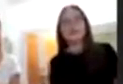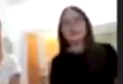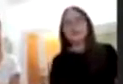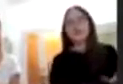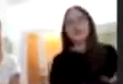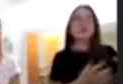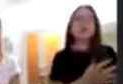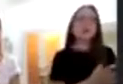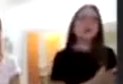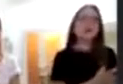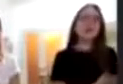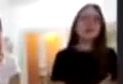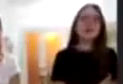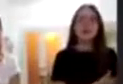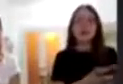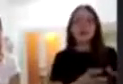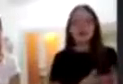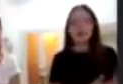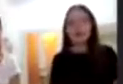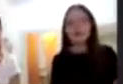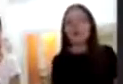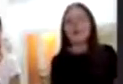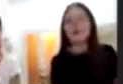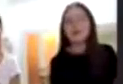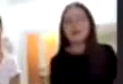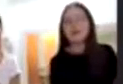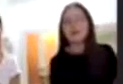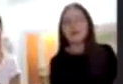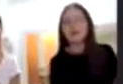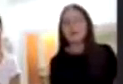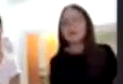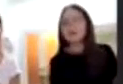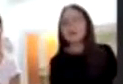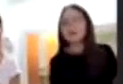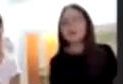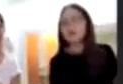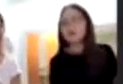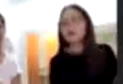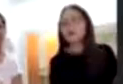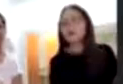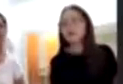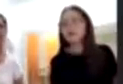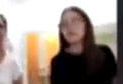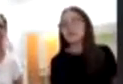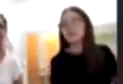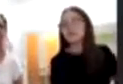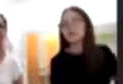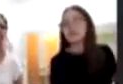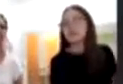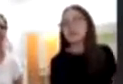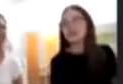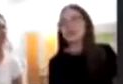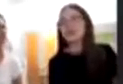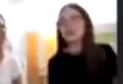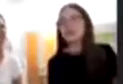Y cuando hacemos foco o ponemos la mirada en nuestro modo de hacer ciudad o de producir en las